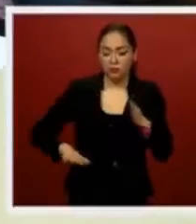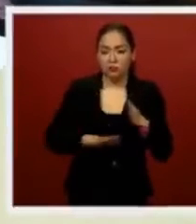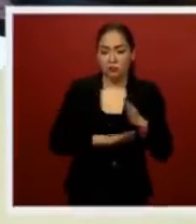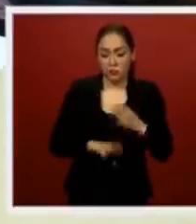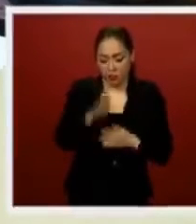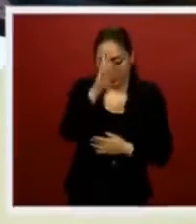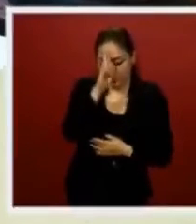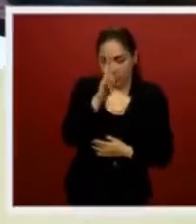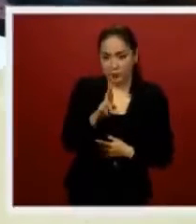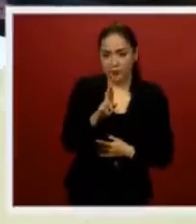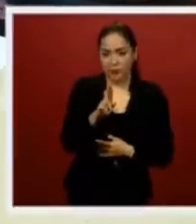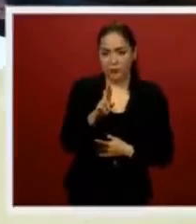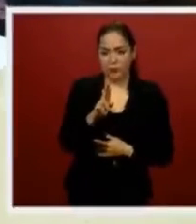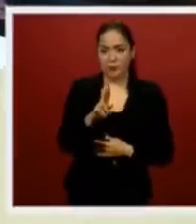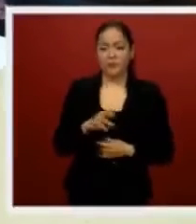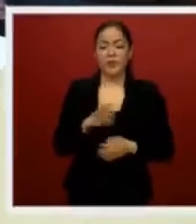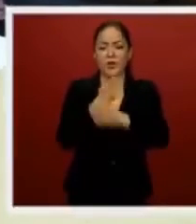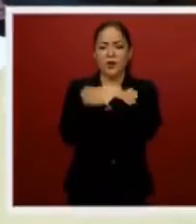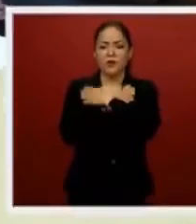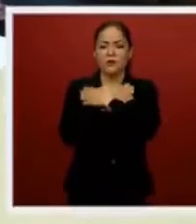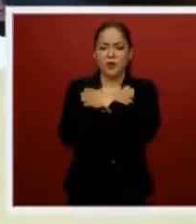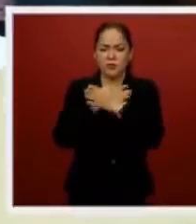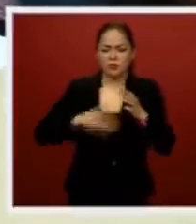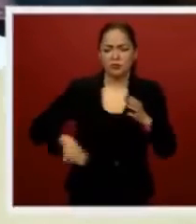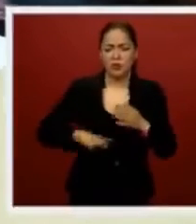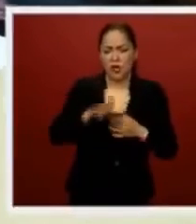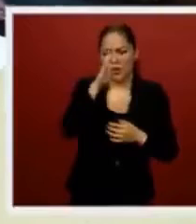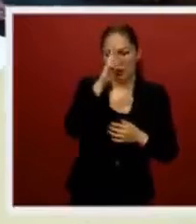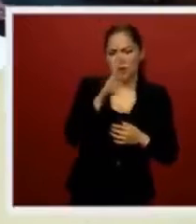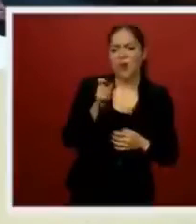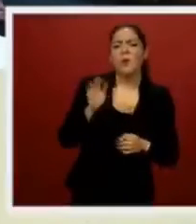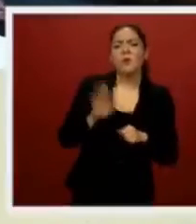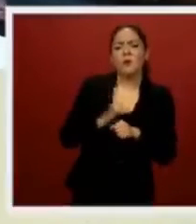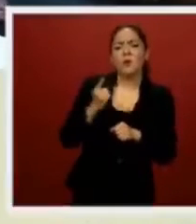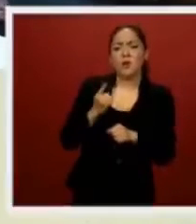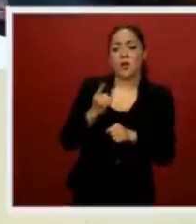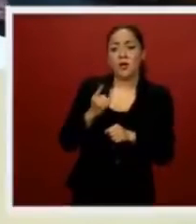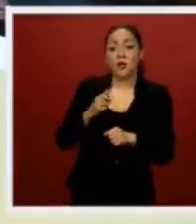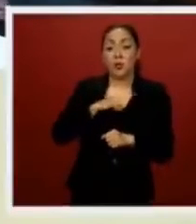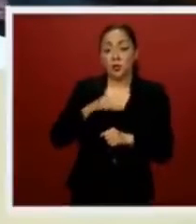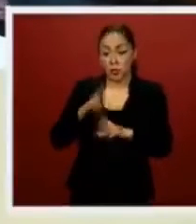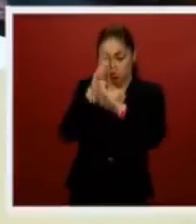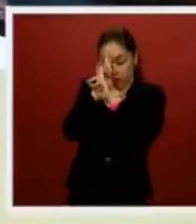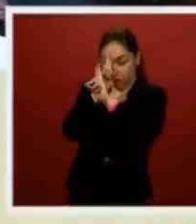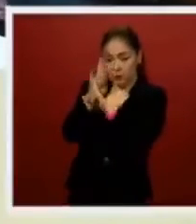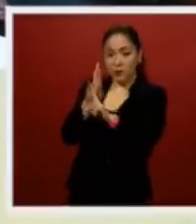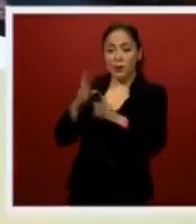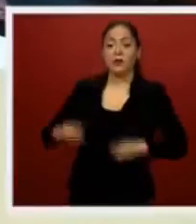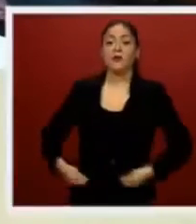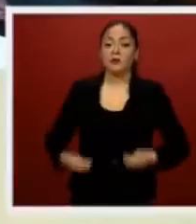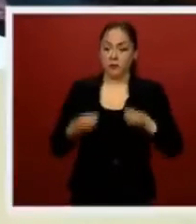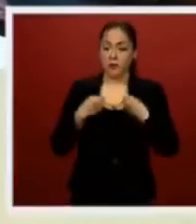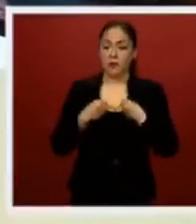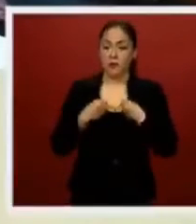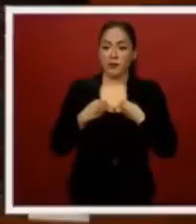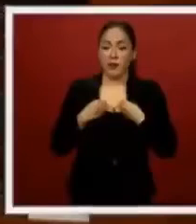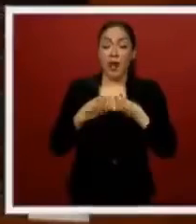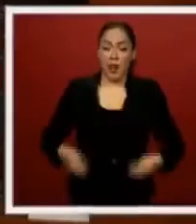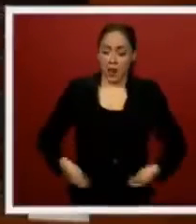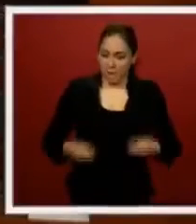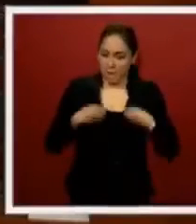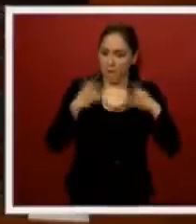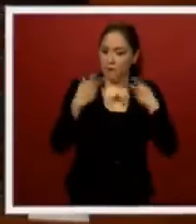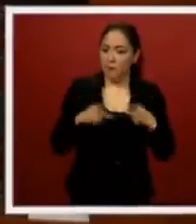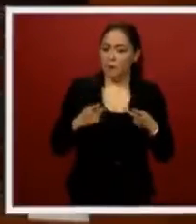Entonces, ¿por qué sostenible? Porque lo que se tiene que sostener es la vida. Claro. Lo que se tiene que sostener es la vida de los seres